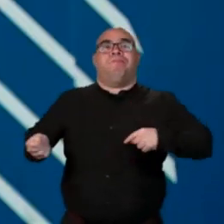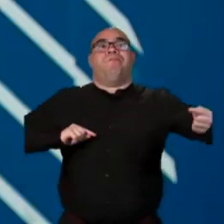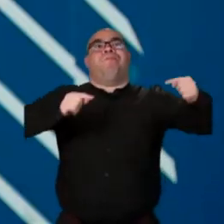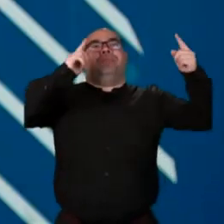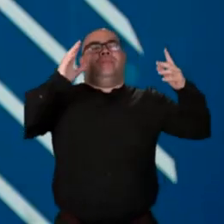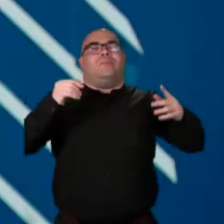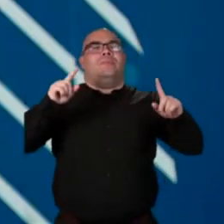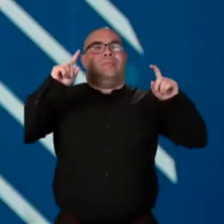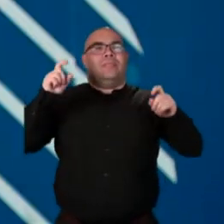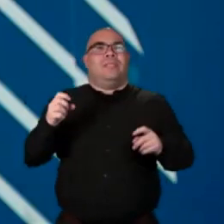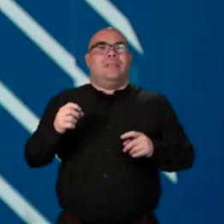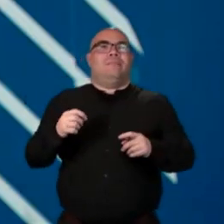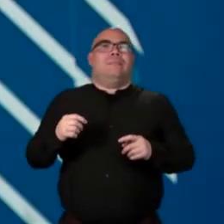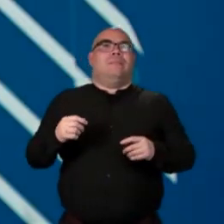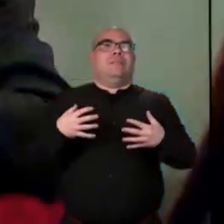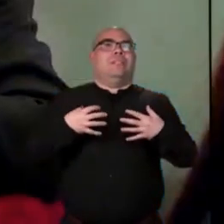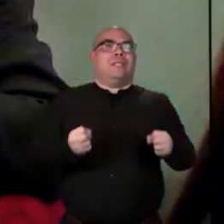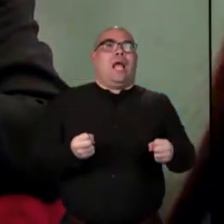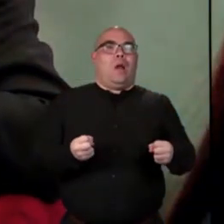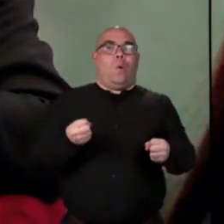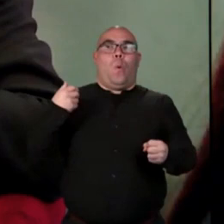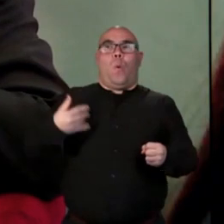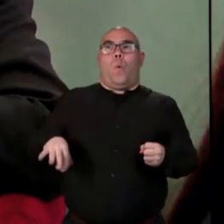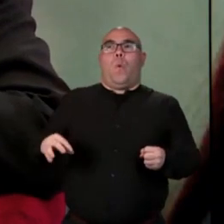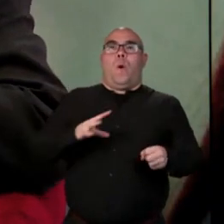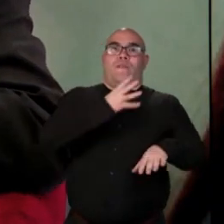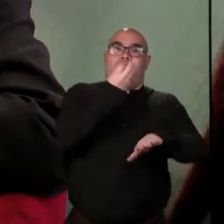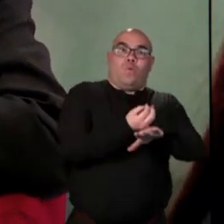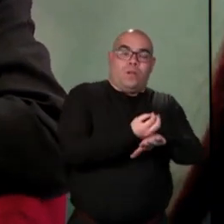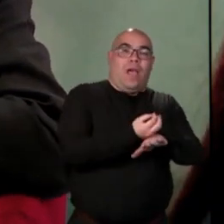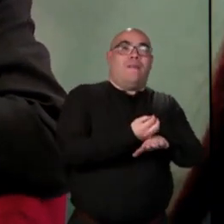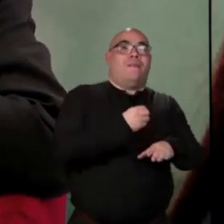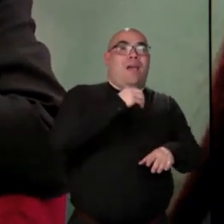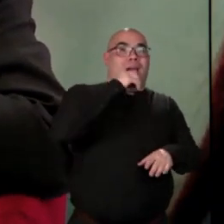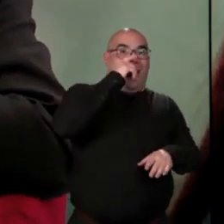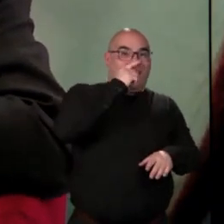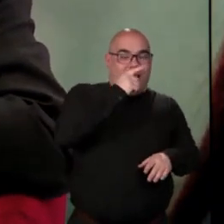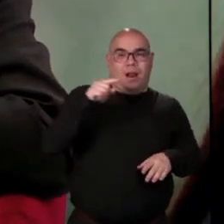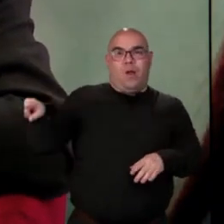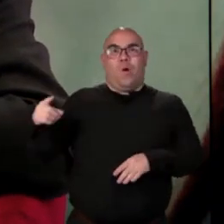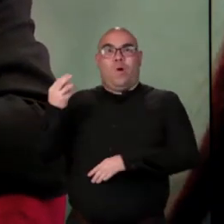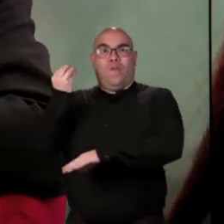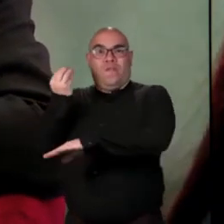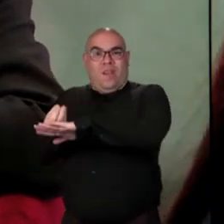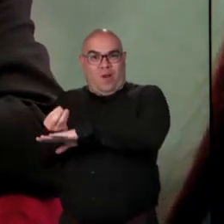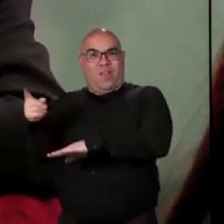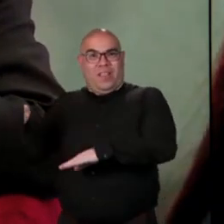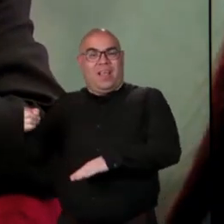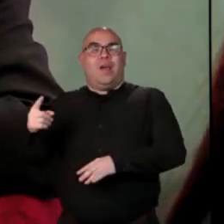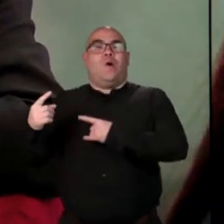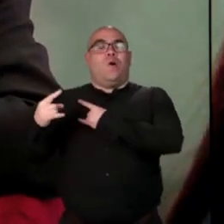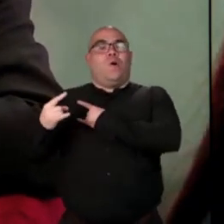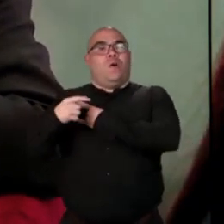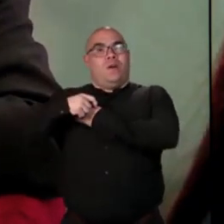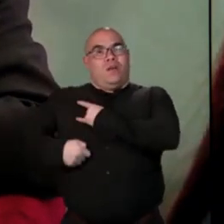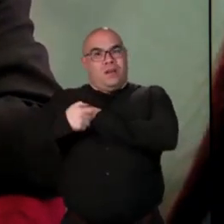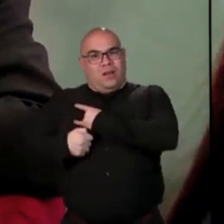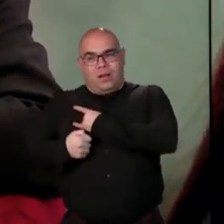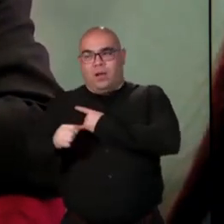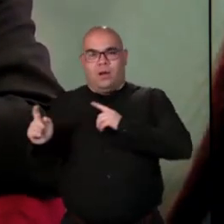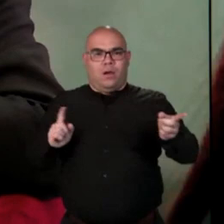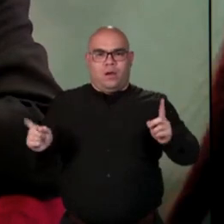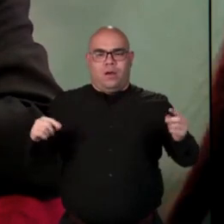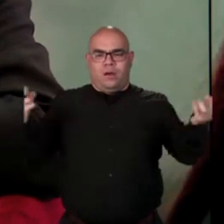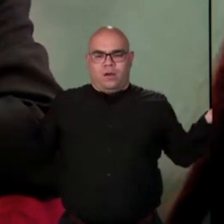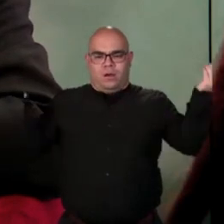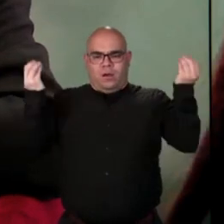salud. Las dos facultades son facultades muy potentes. Nos dimos precisamente a la tarea de pensar sobre el futuro